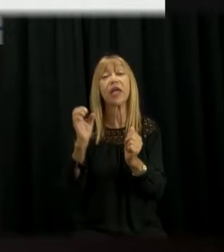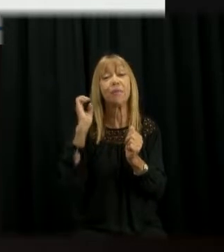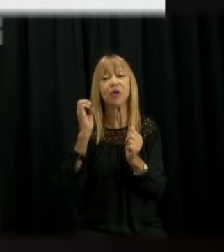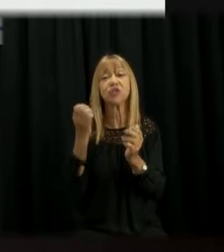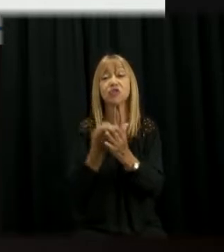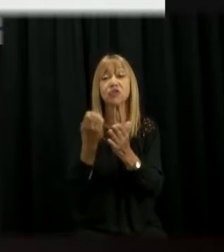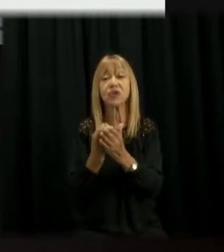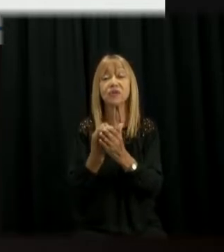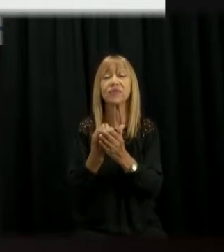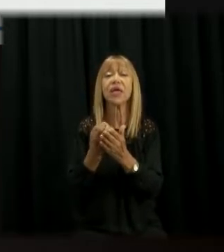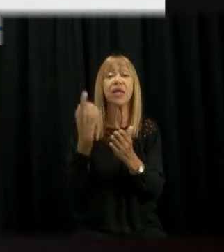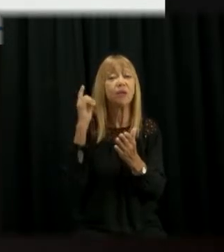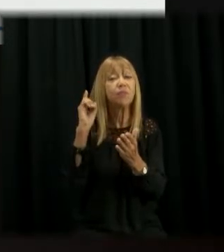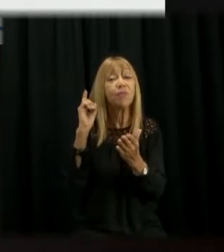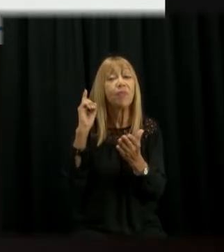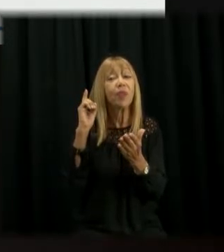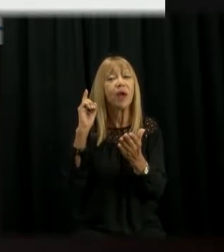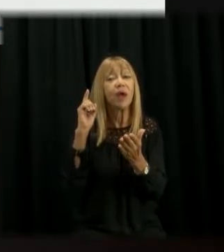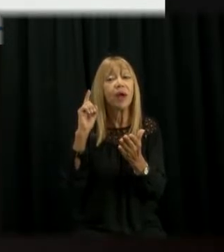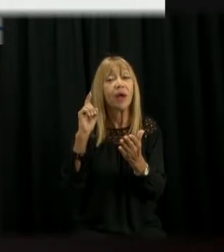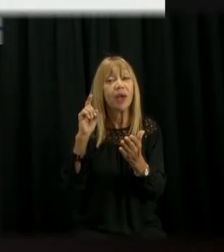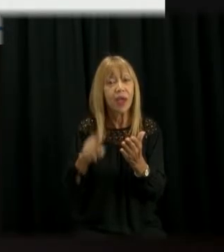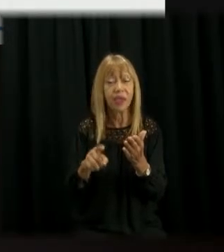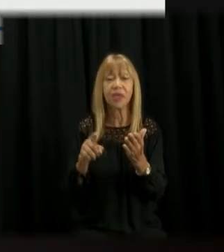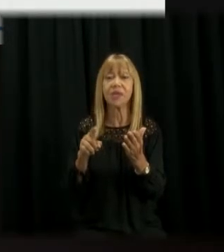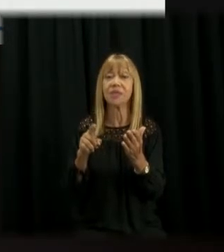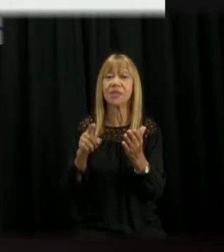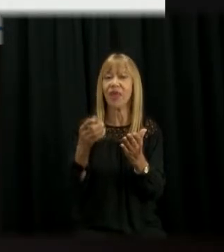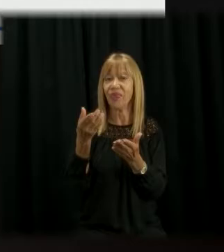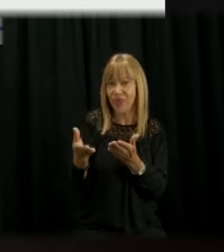una reserva de emergencia de 41 millones.